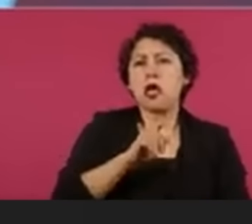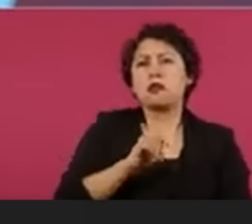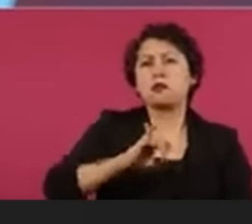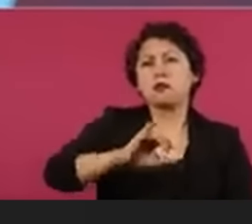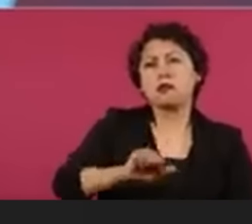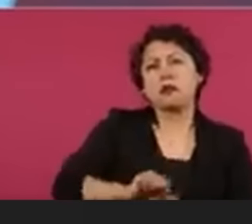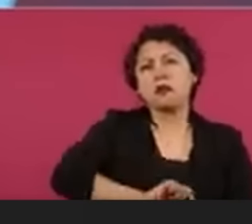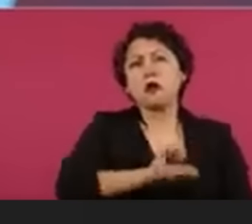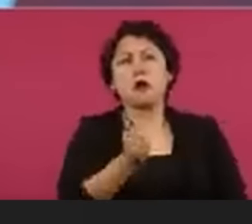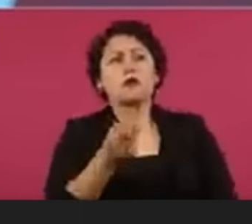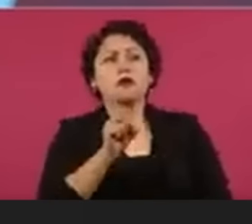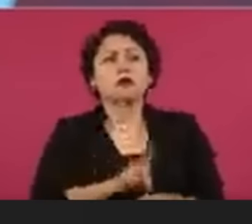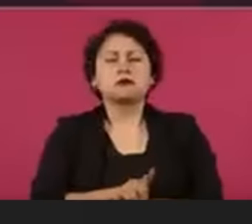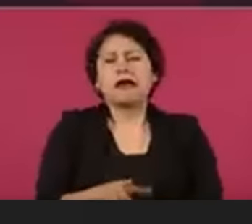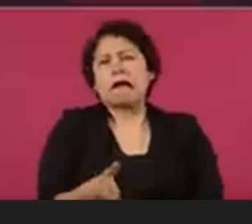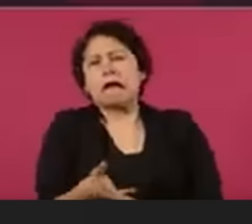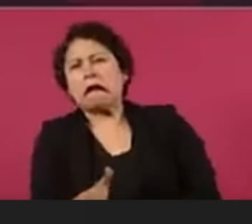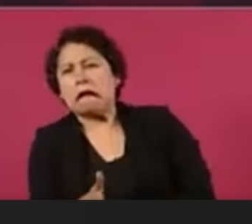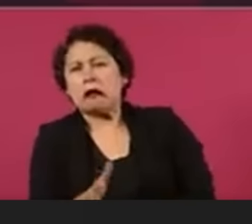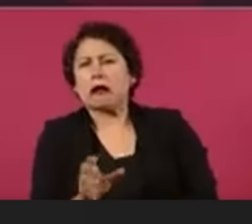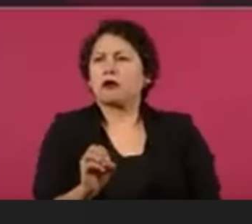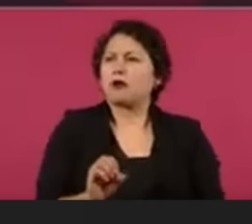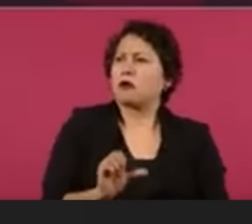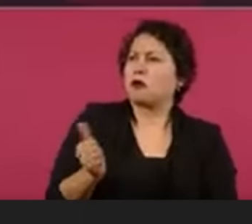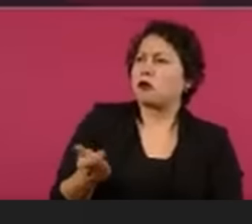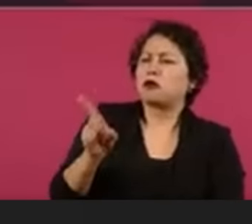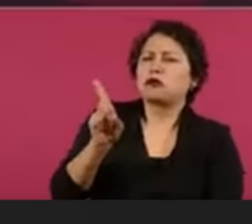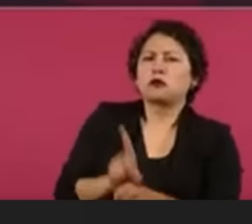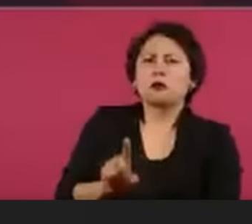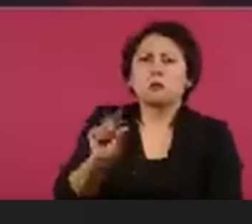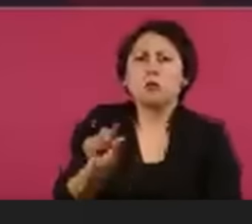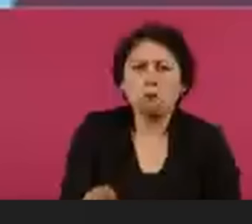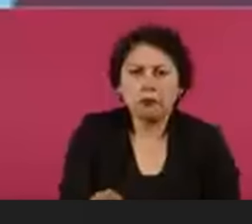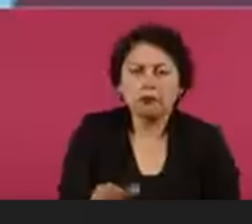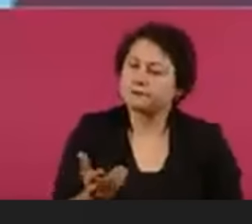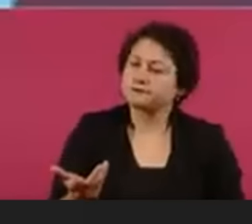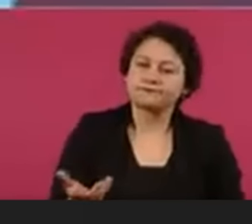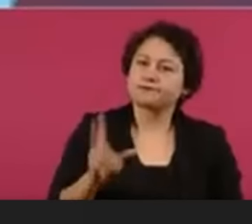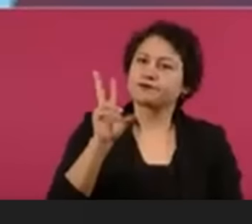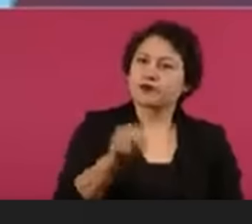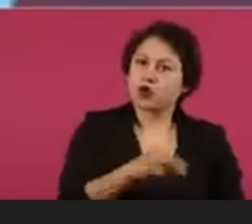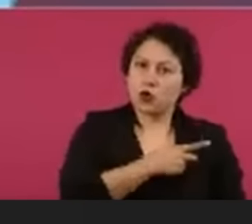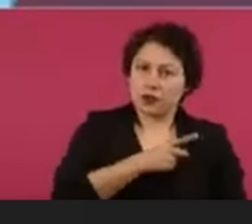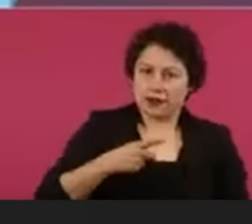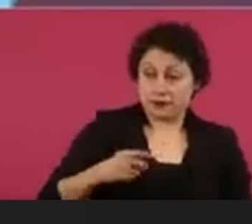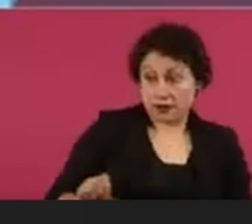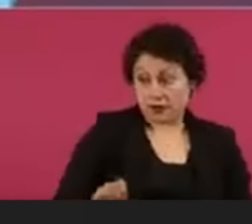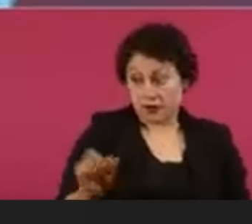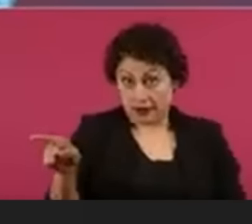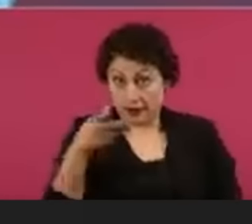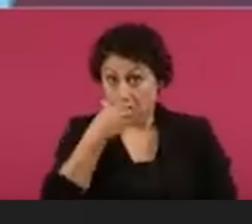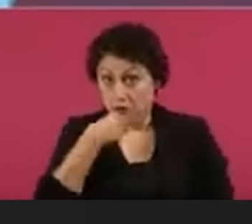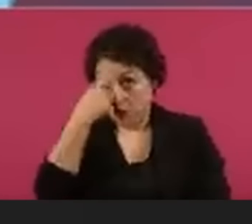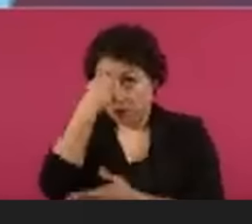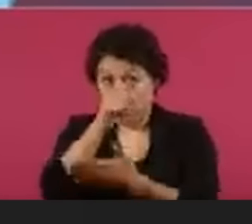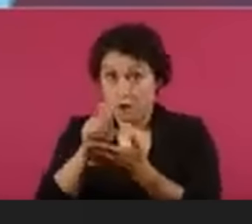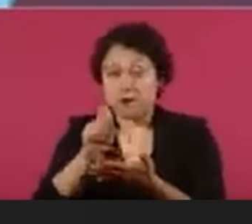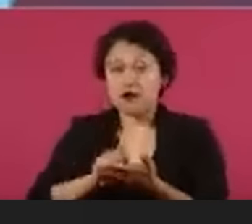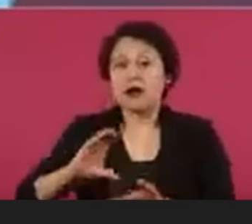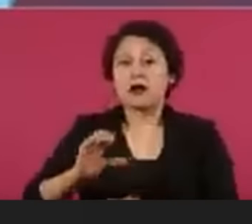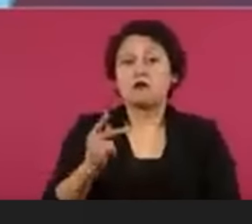tantito. No, o se es ético o no se es. Kapuscinski, además, decía que para ser